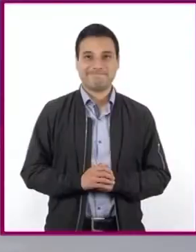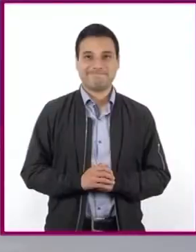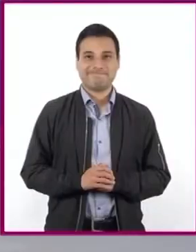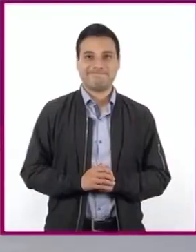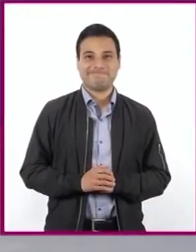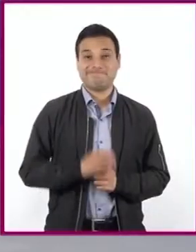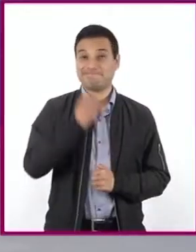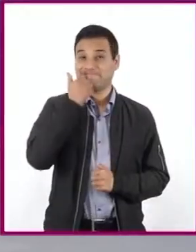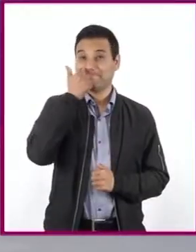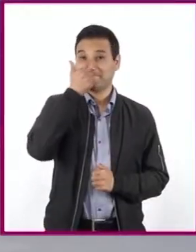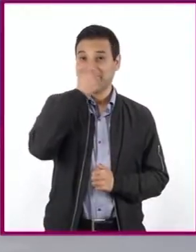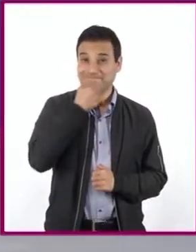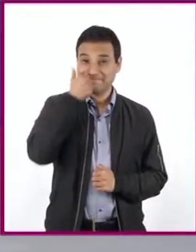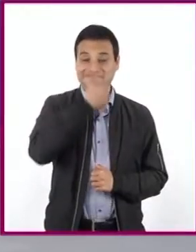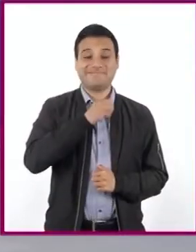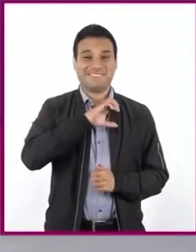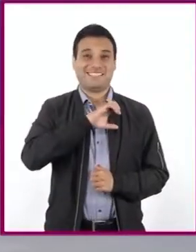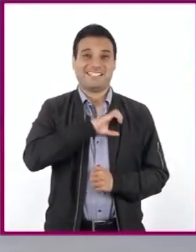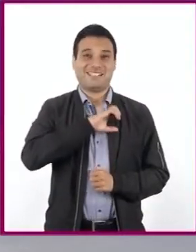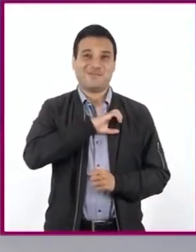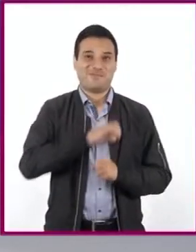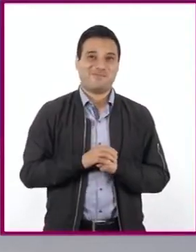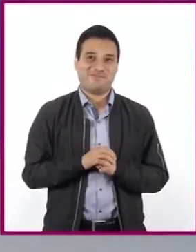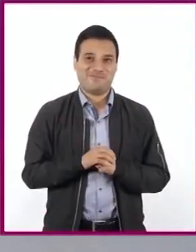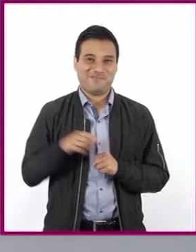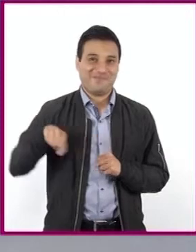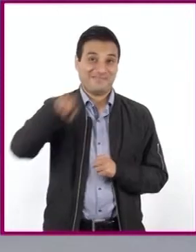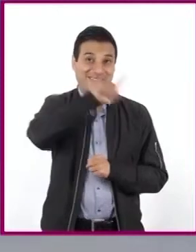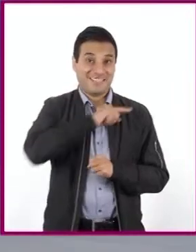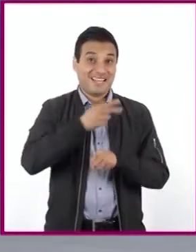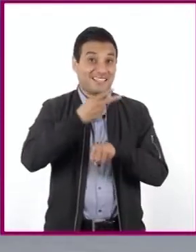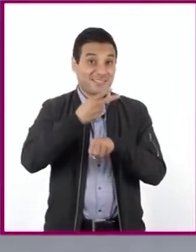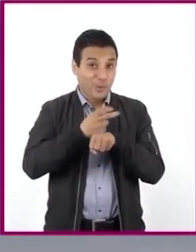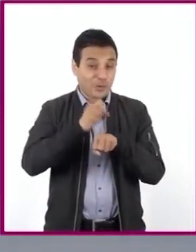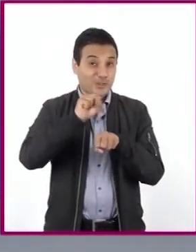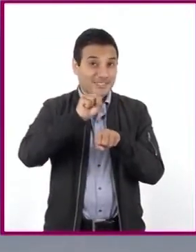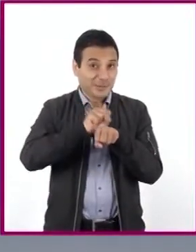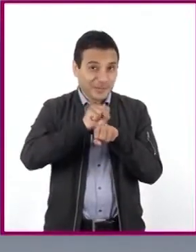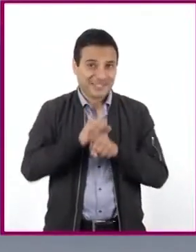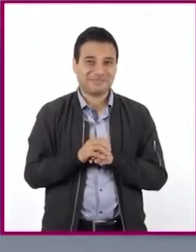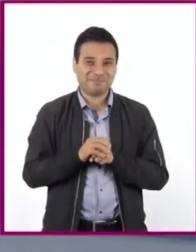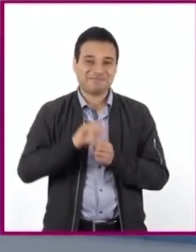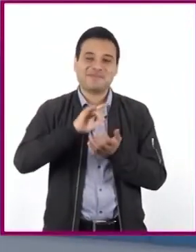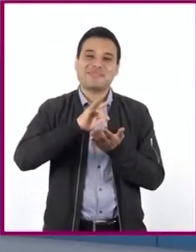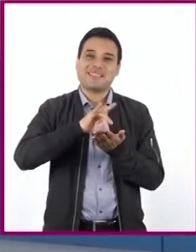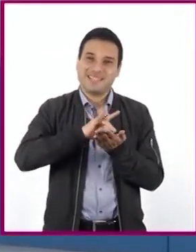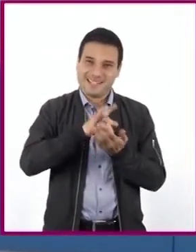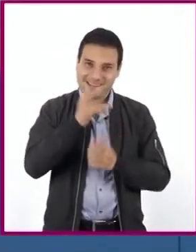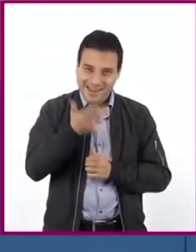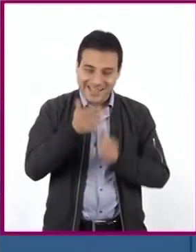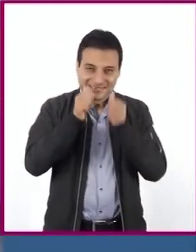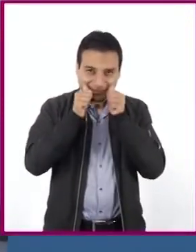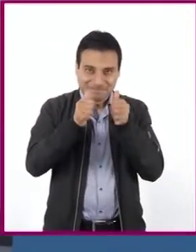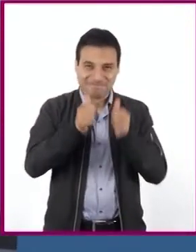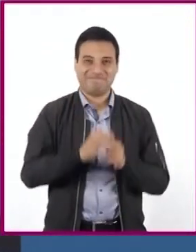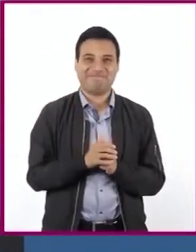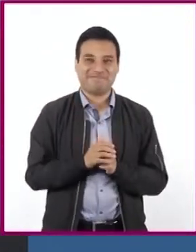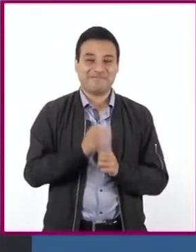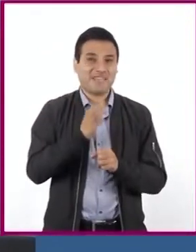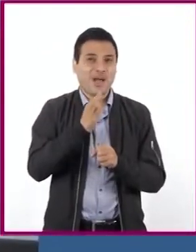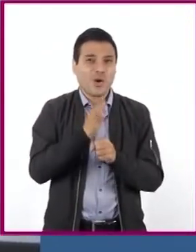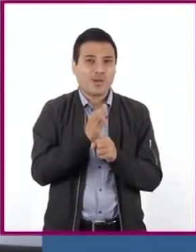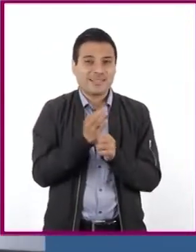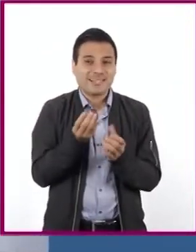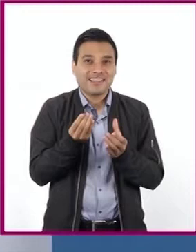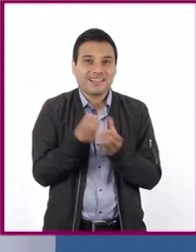Estimadas y estimados estudiantes de segundo grado de secundaria, agradecemos su presencia en esta sesión correspondiente a